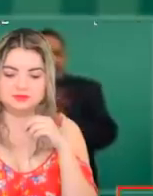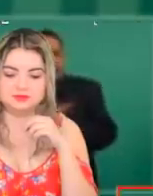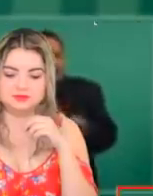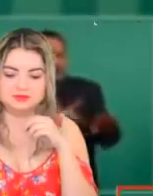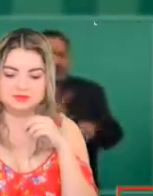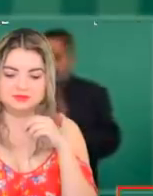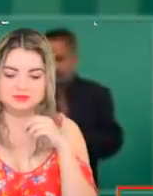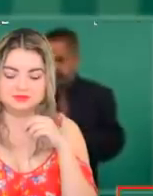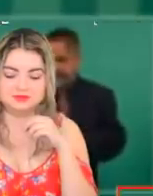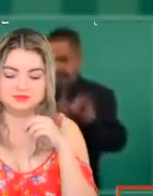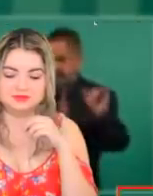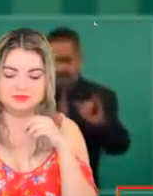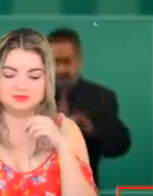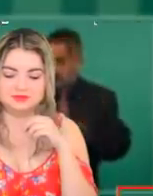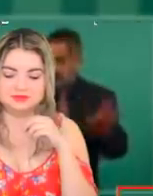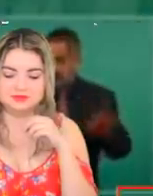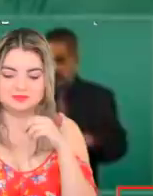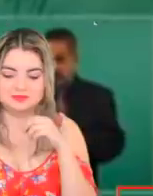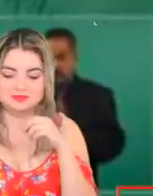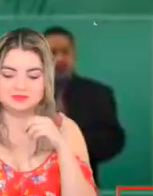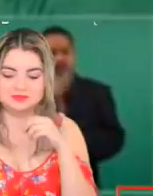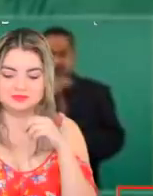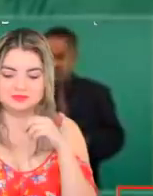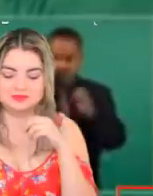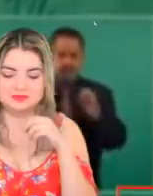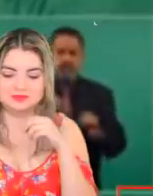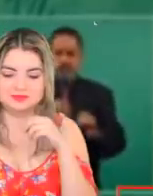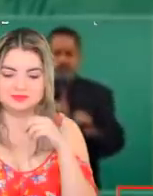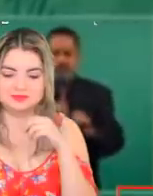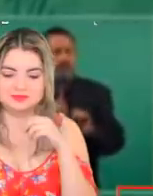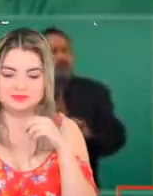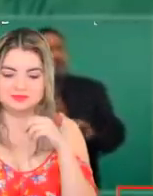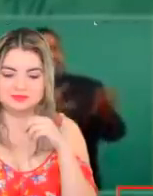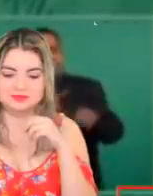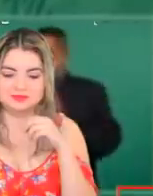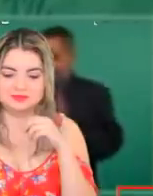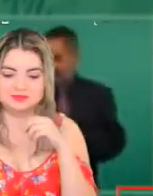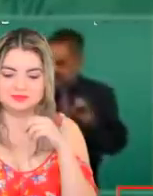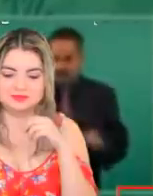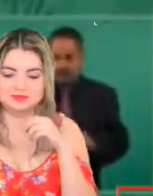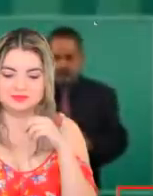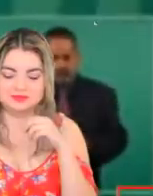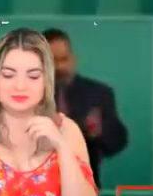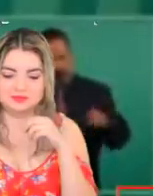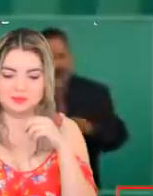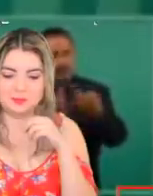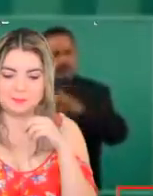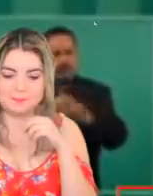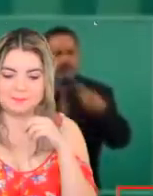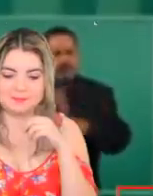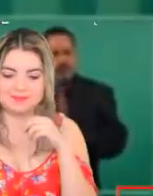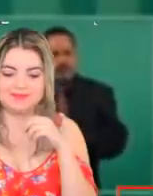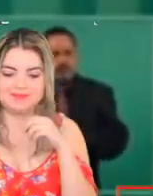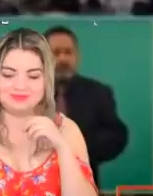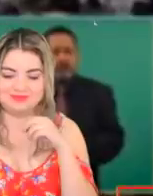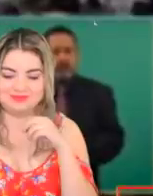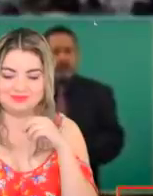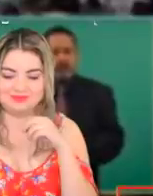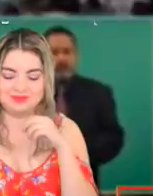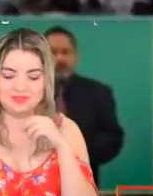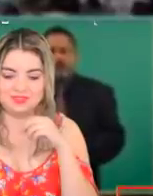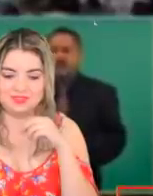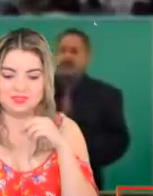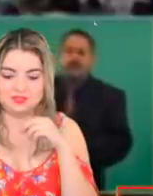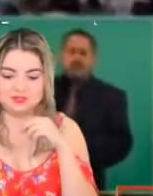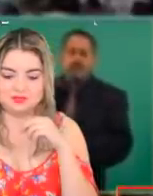privilegios para nadie. Cero corrupción, cero impunidad. Y un saludo a toda la gente de Baja California. Hace 60 años que no